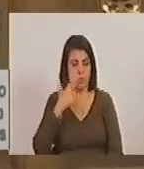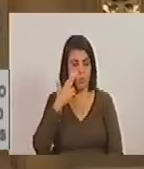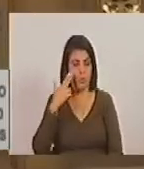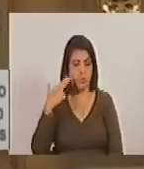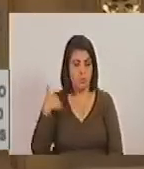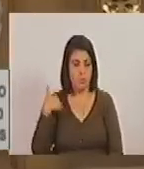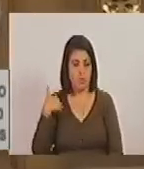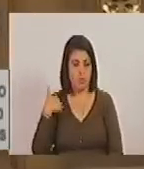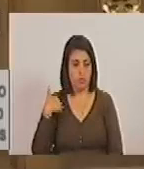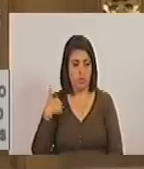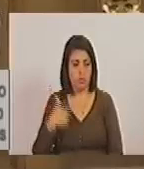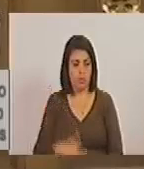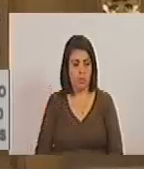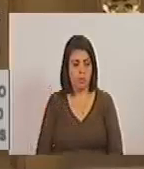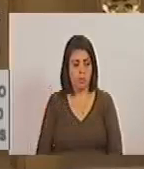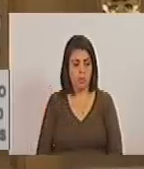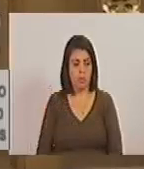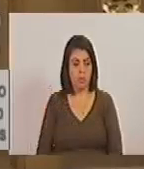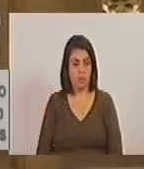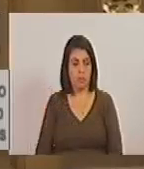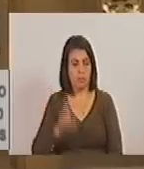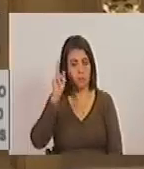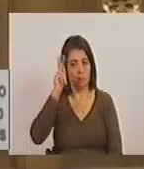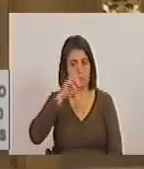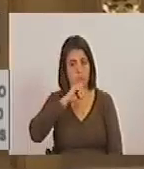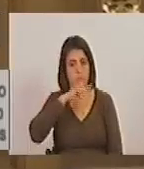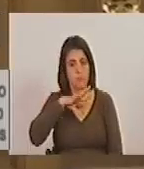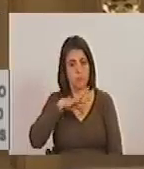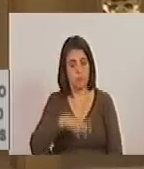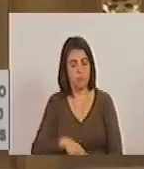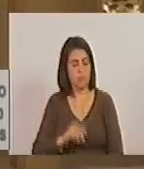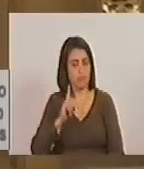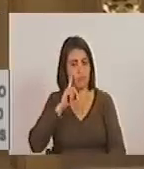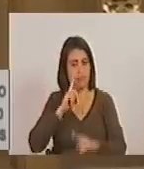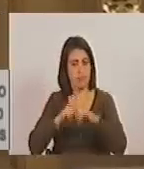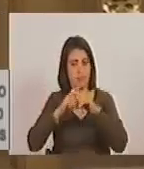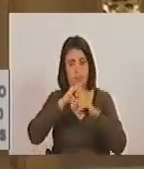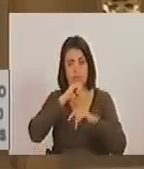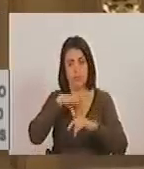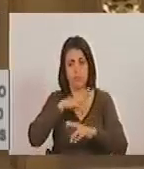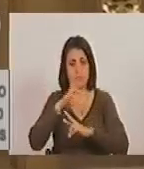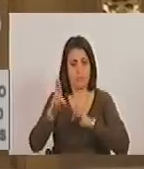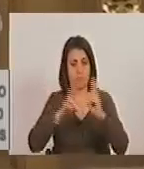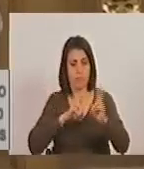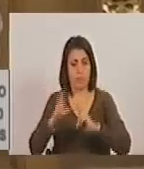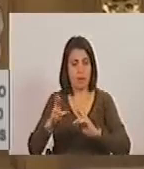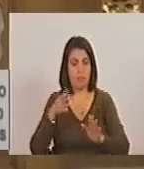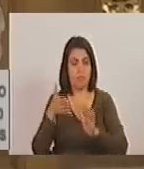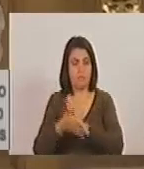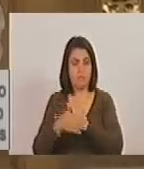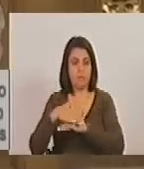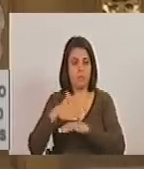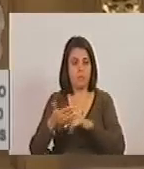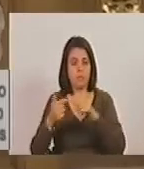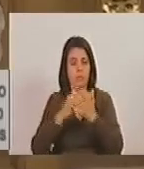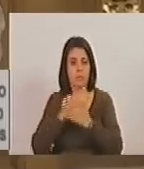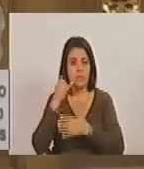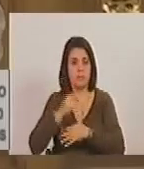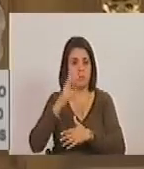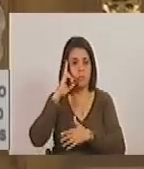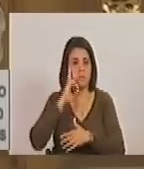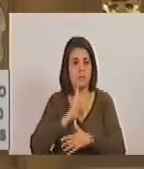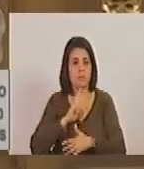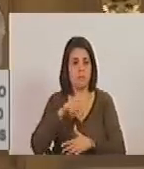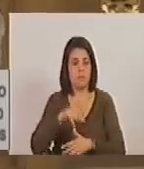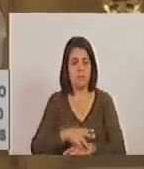orgulloso, de profesor de historia, sobre el impacto de la historia y la relación que eso tiene con el proyecto bolivariano